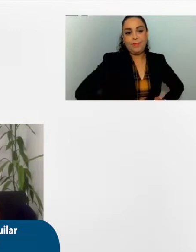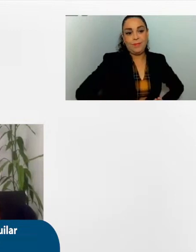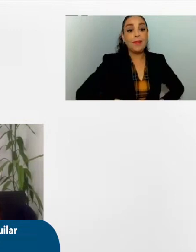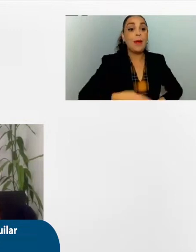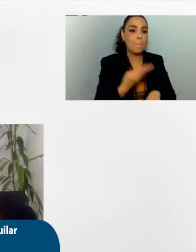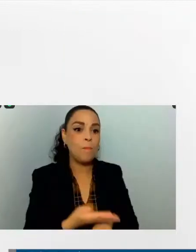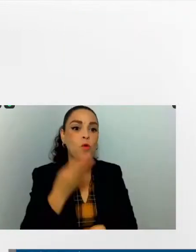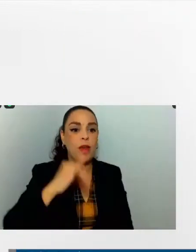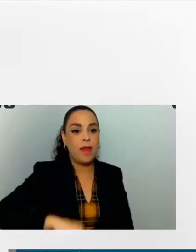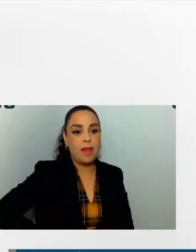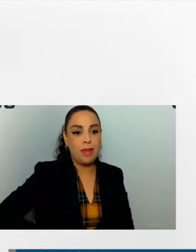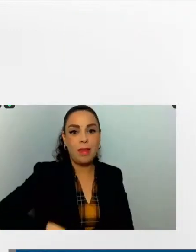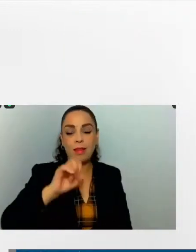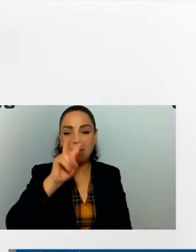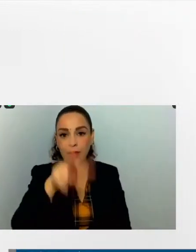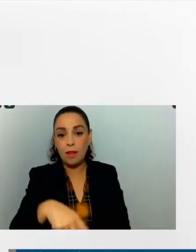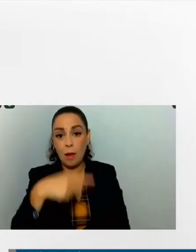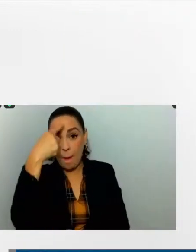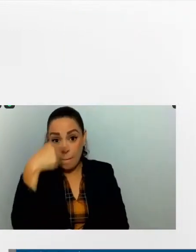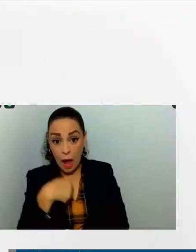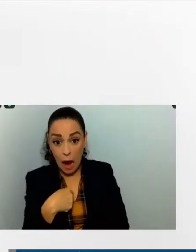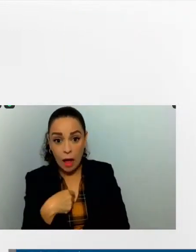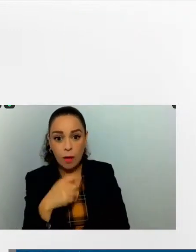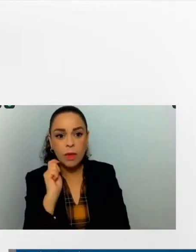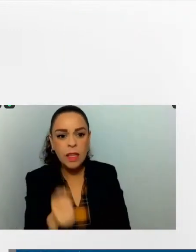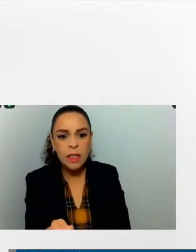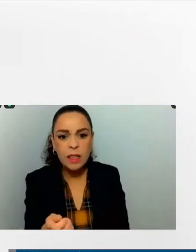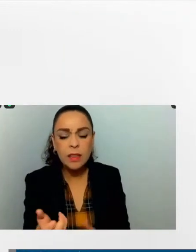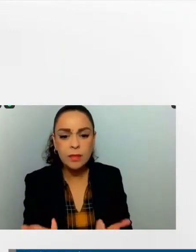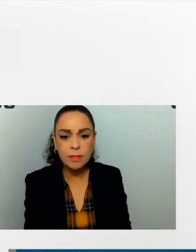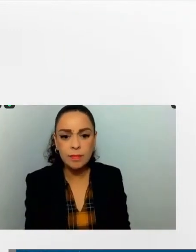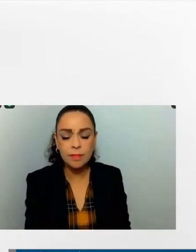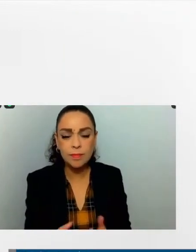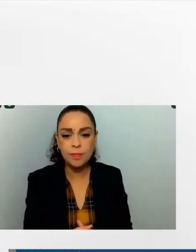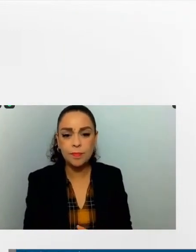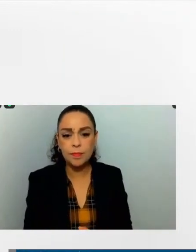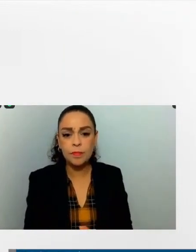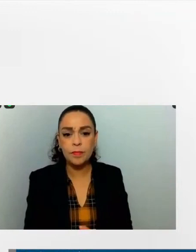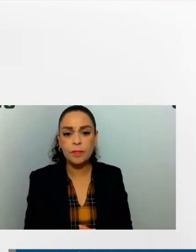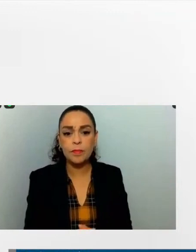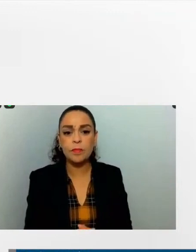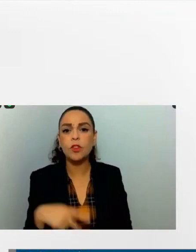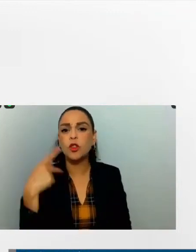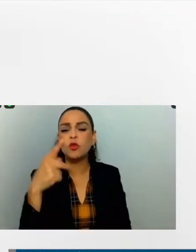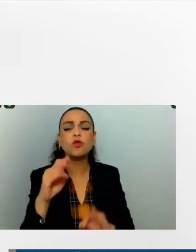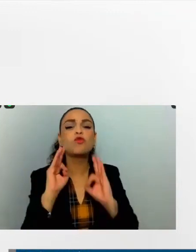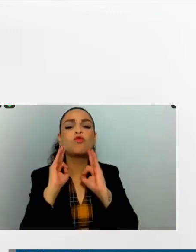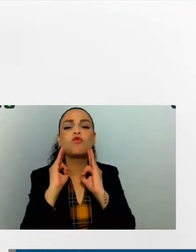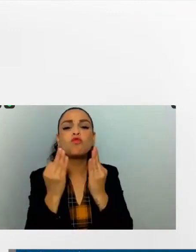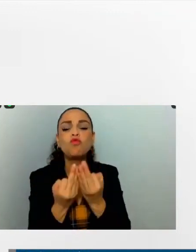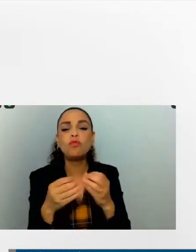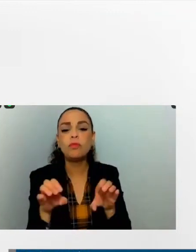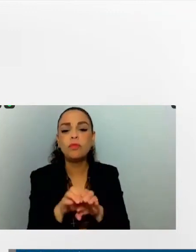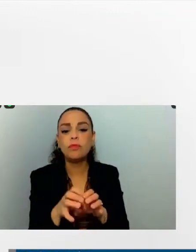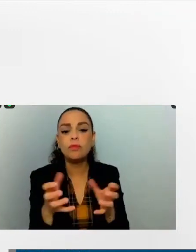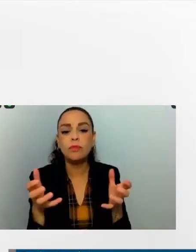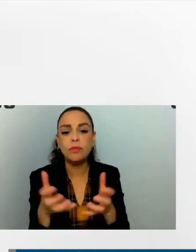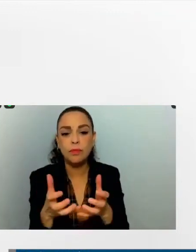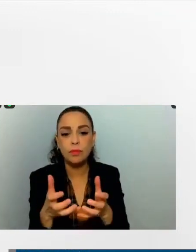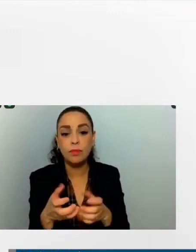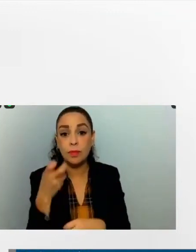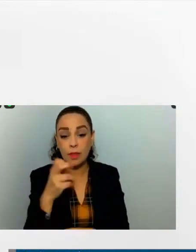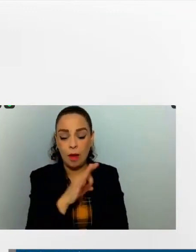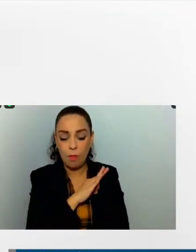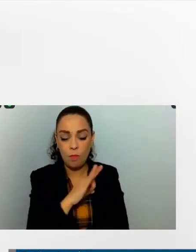A mí particularmente me llama la atención el recorrido, me regreso simplemente un poquito al tema metodológico. El recorrido nos permite ir